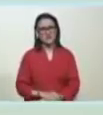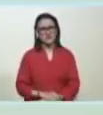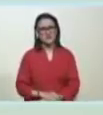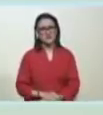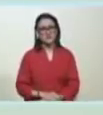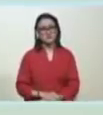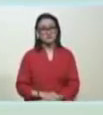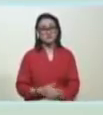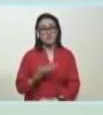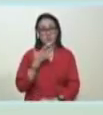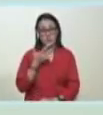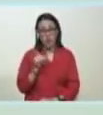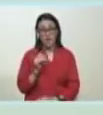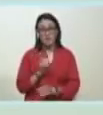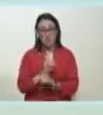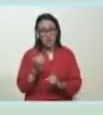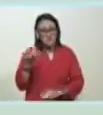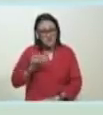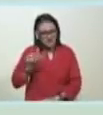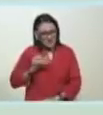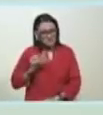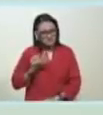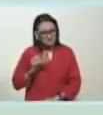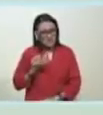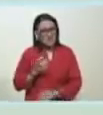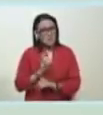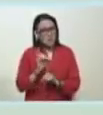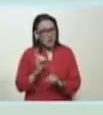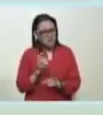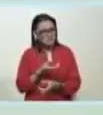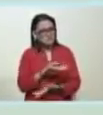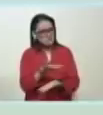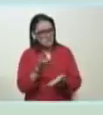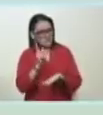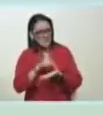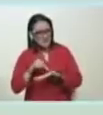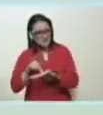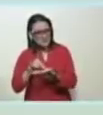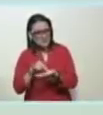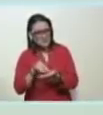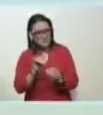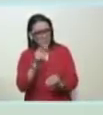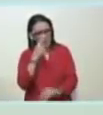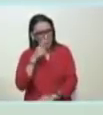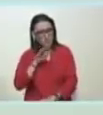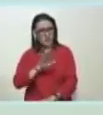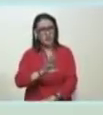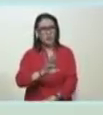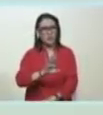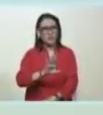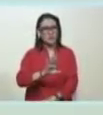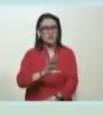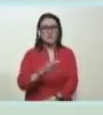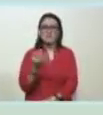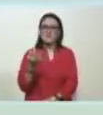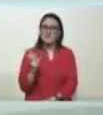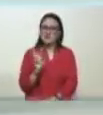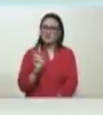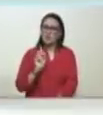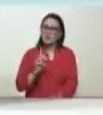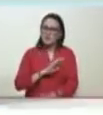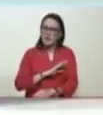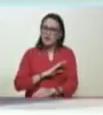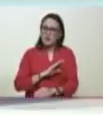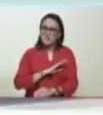Dijo, si va a haber una democracia de verdad, una democracia participativa, una democracia protagónica, Venezuela debe tener un